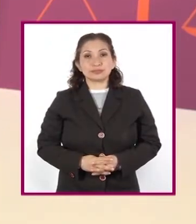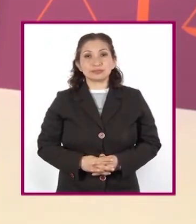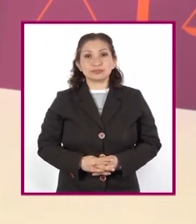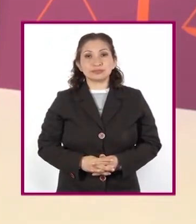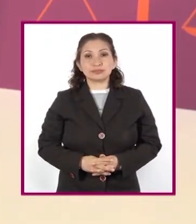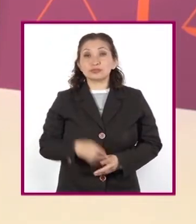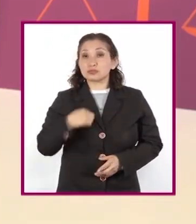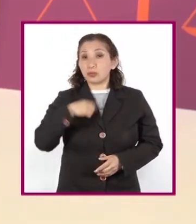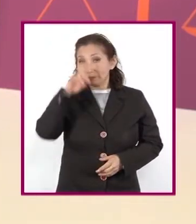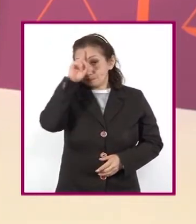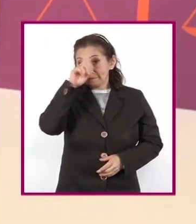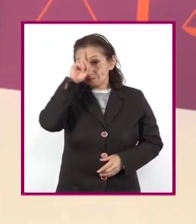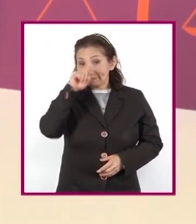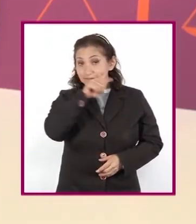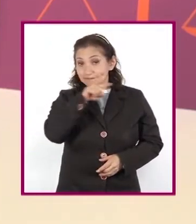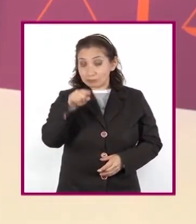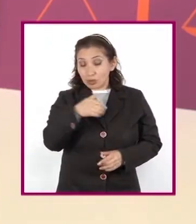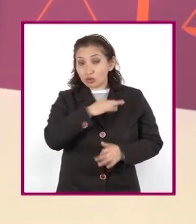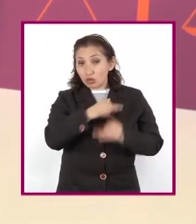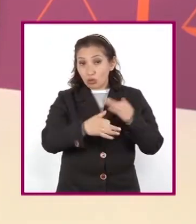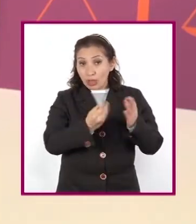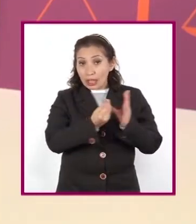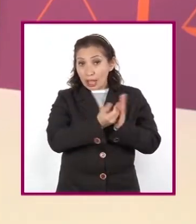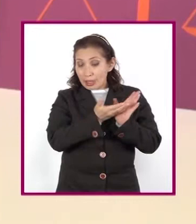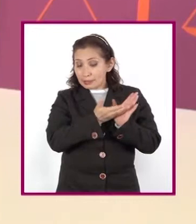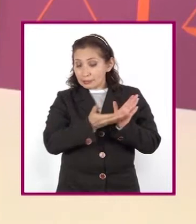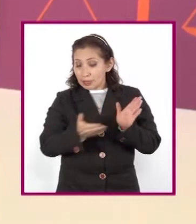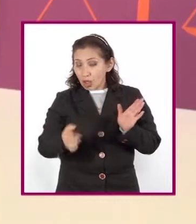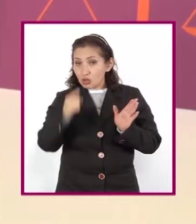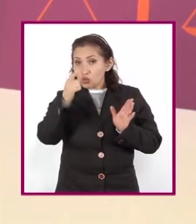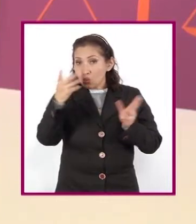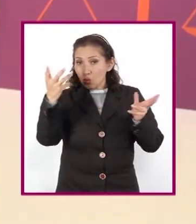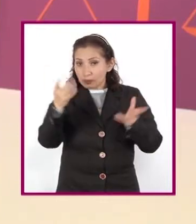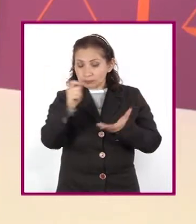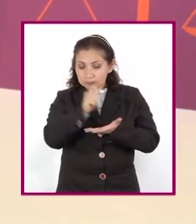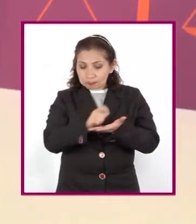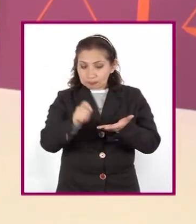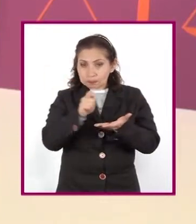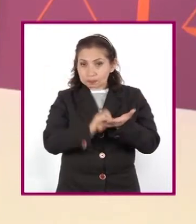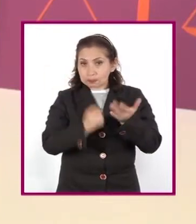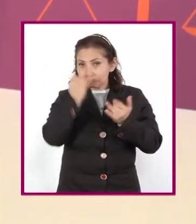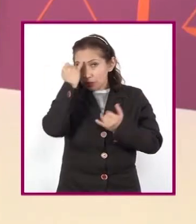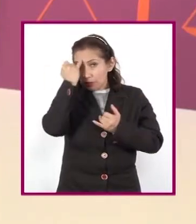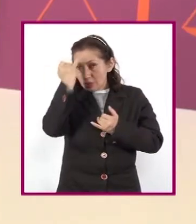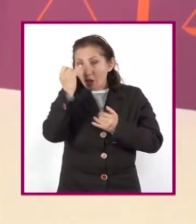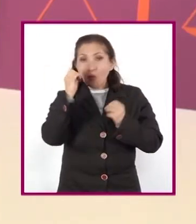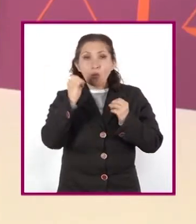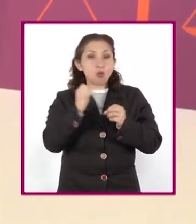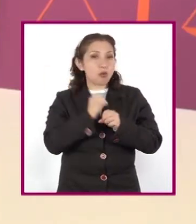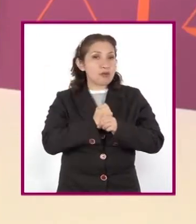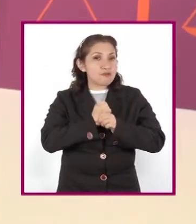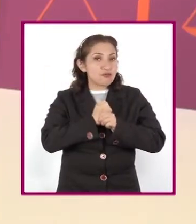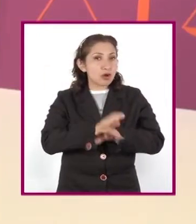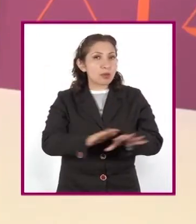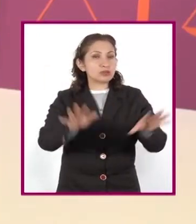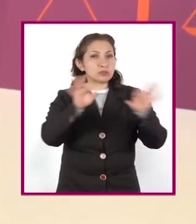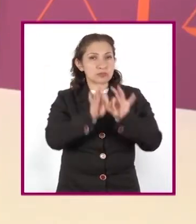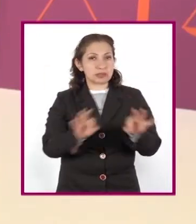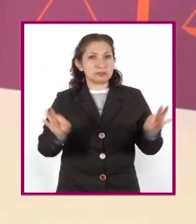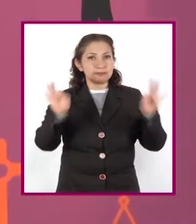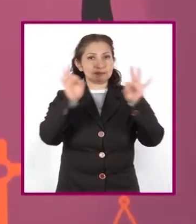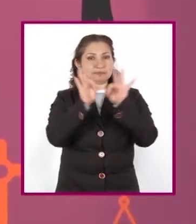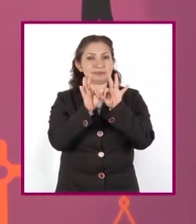Les recomiendo que, a lo largo de la sesión, realicen anotaciones de las ideas o información que consideren de